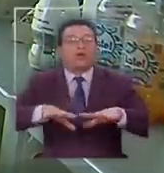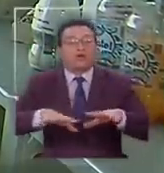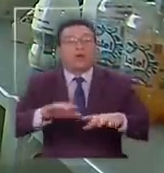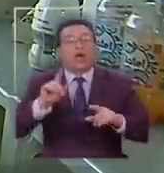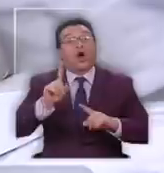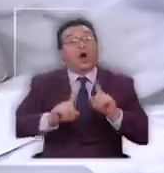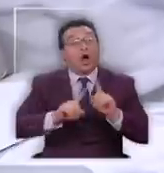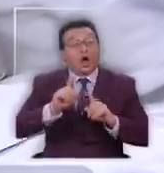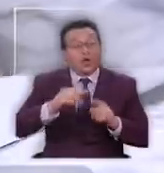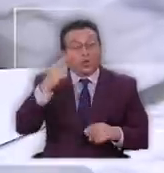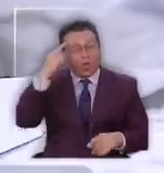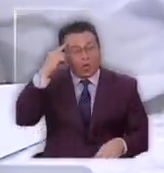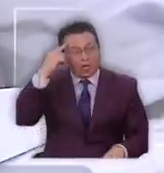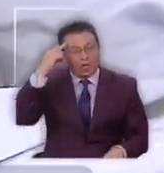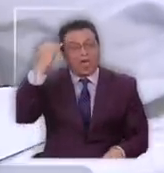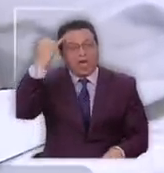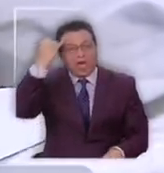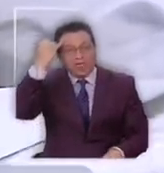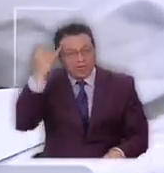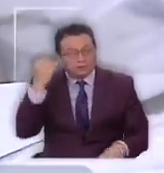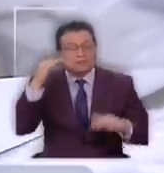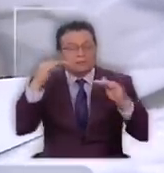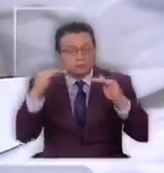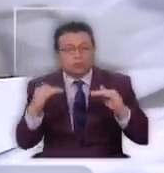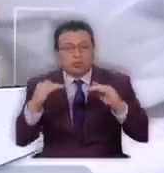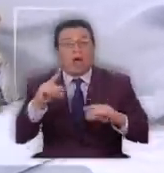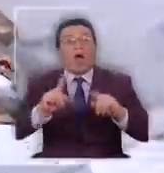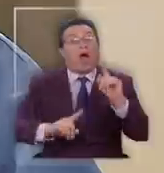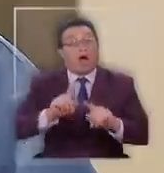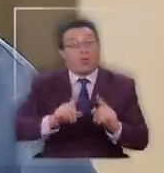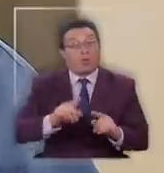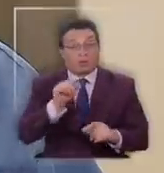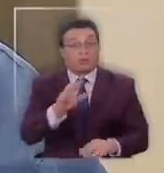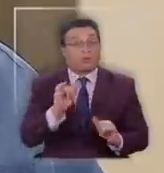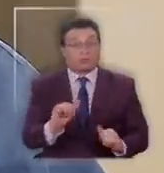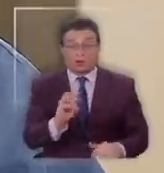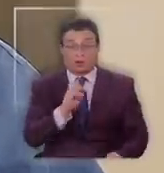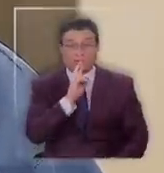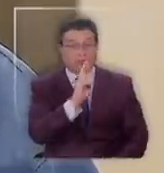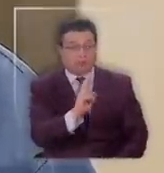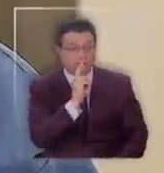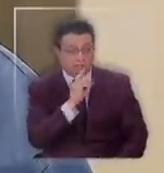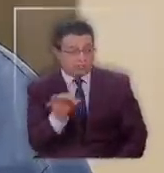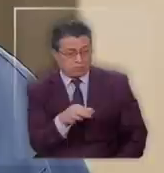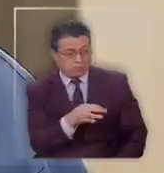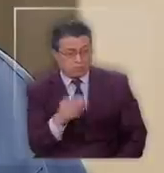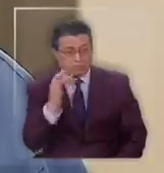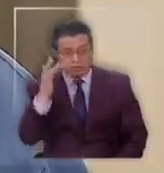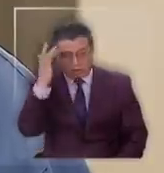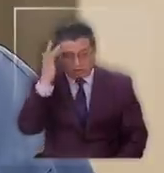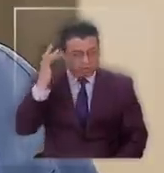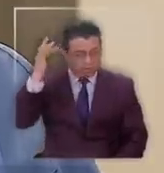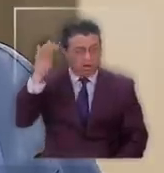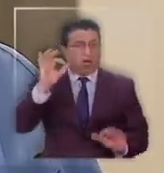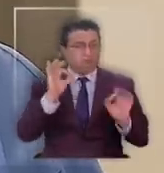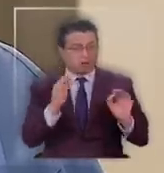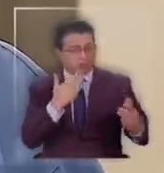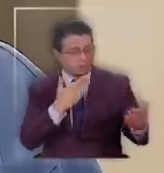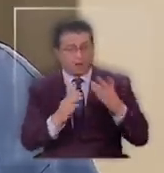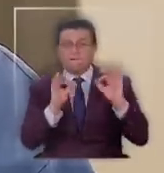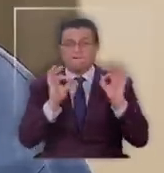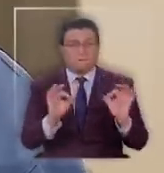quedan con ciertos déficits posteriores. No es el caso de él, que responde muy bien las preguntas, intelectualmente está en